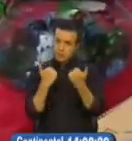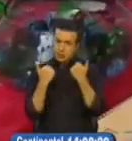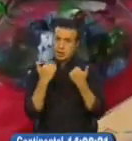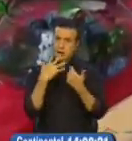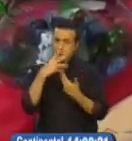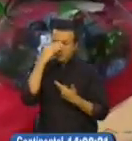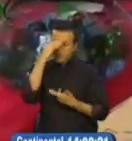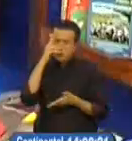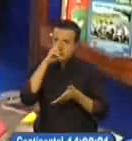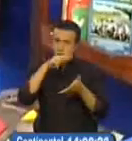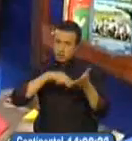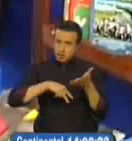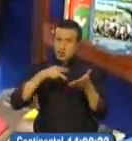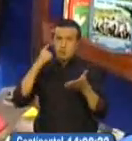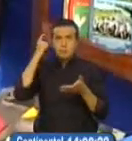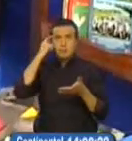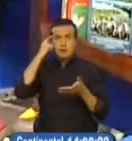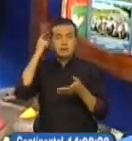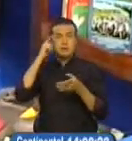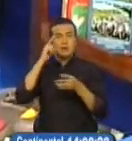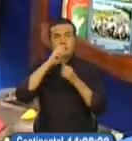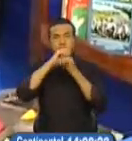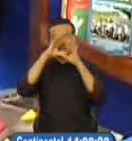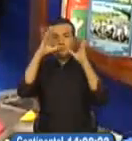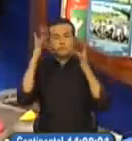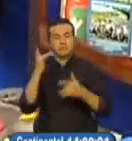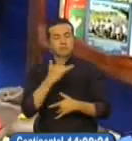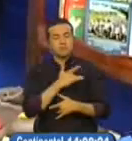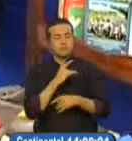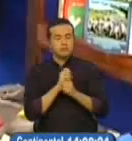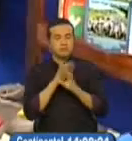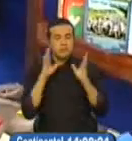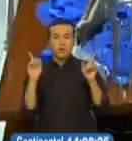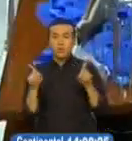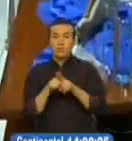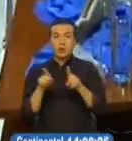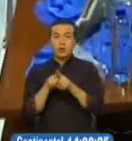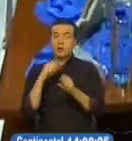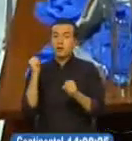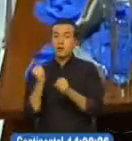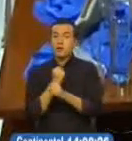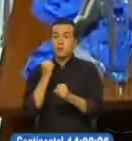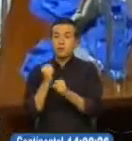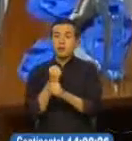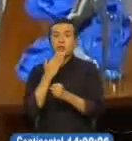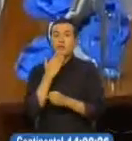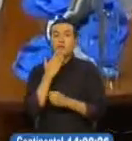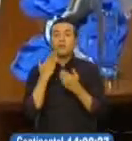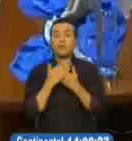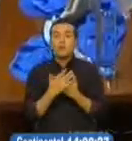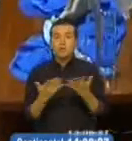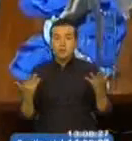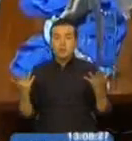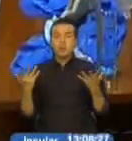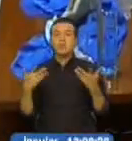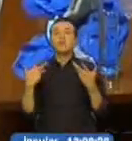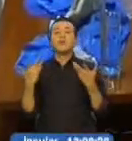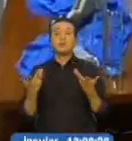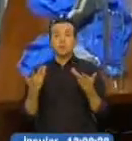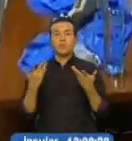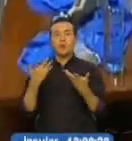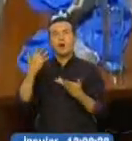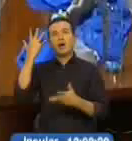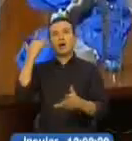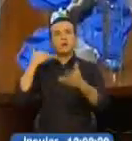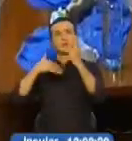el enriquecimiento de la mente y del alma. Así también se destacaron los trabajos literarios conseguidos a través de la recopilación de las